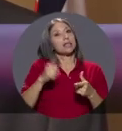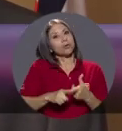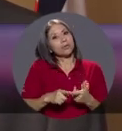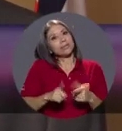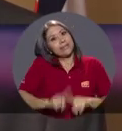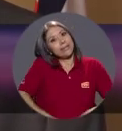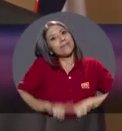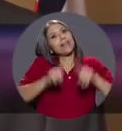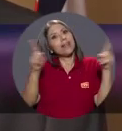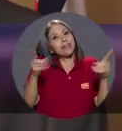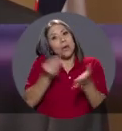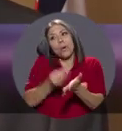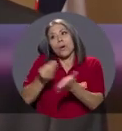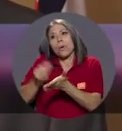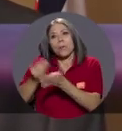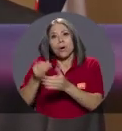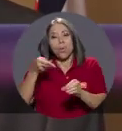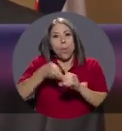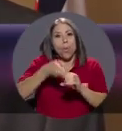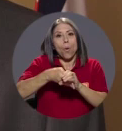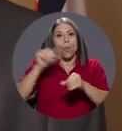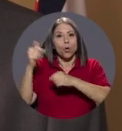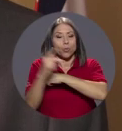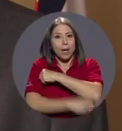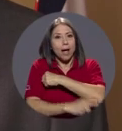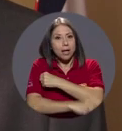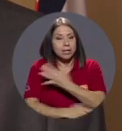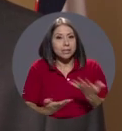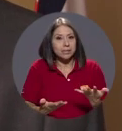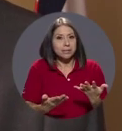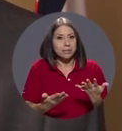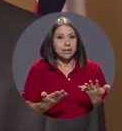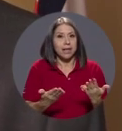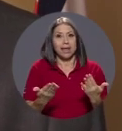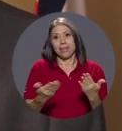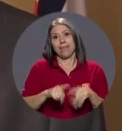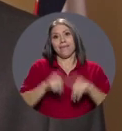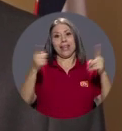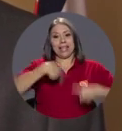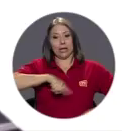importados a una energía producida en Costa Rica.